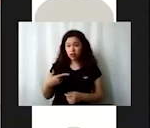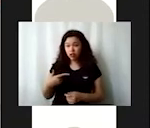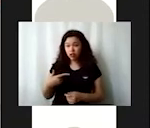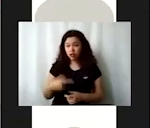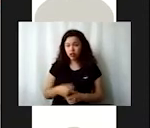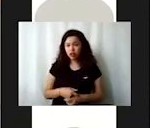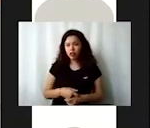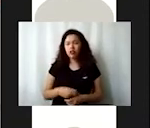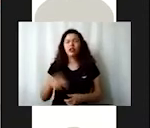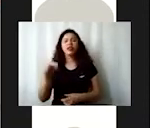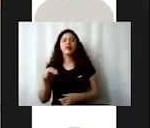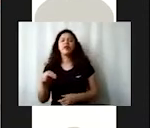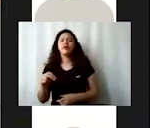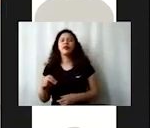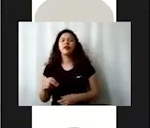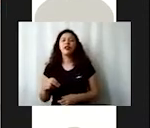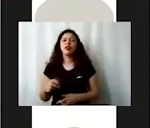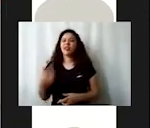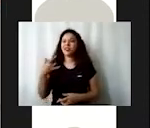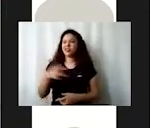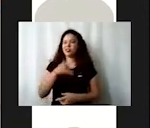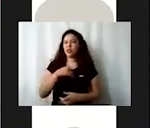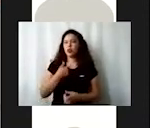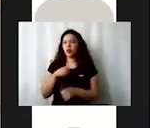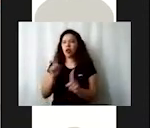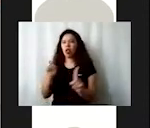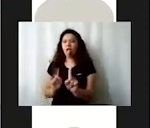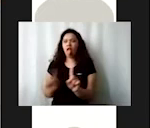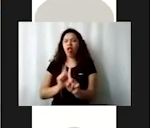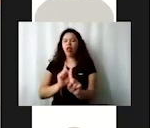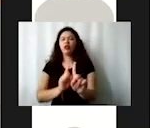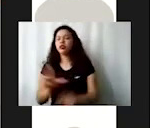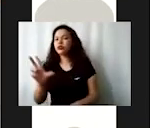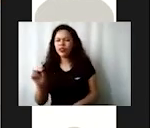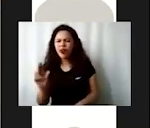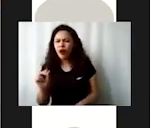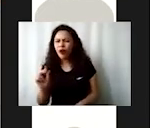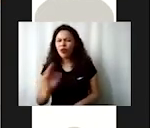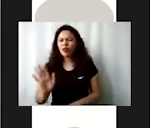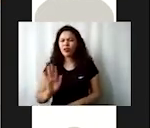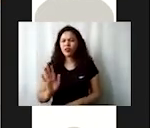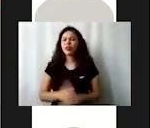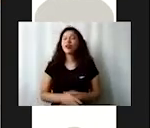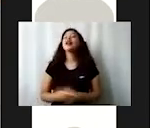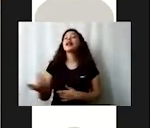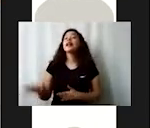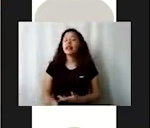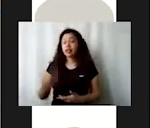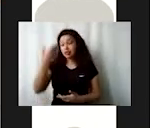No, en esta parte como perseguido. No, que realmente sepan que es